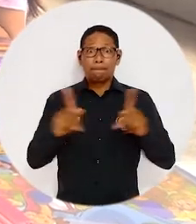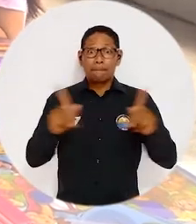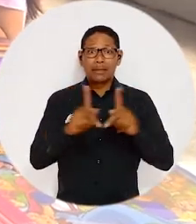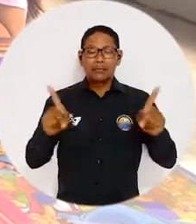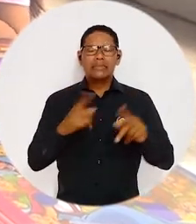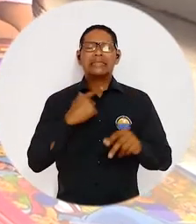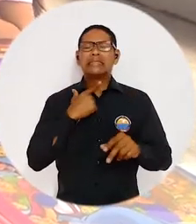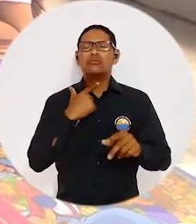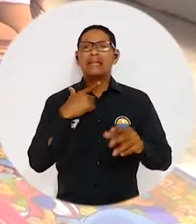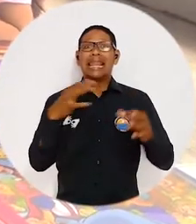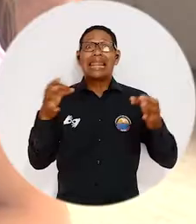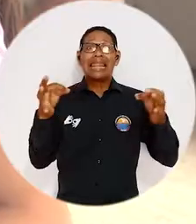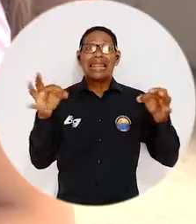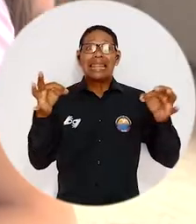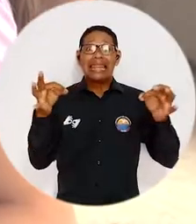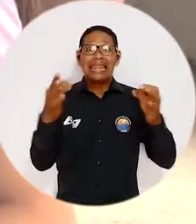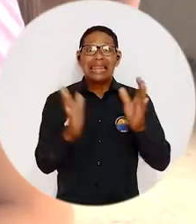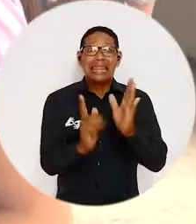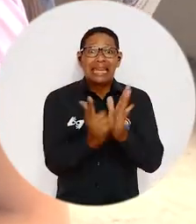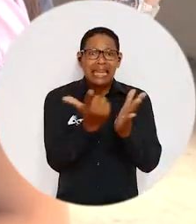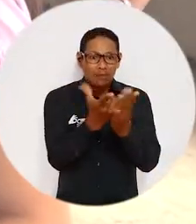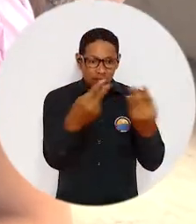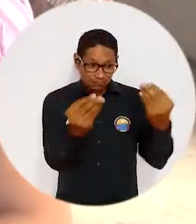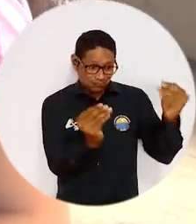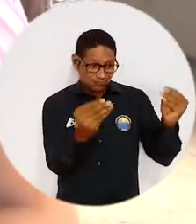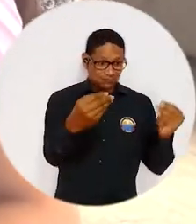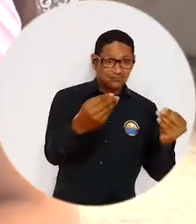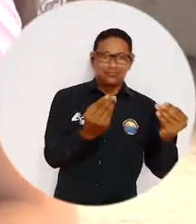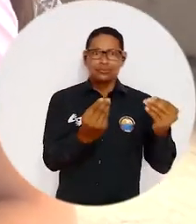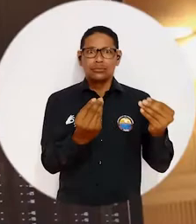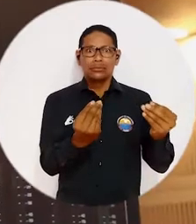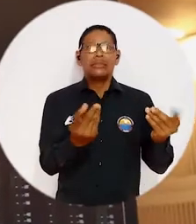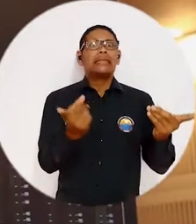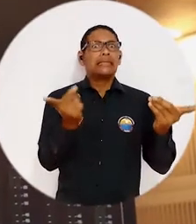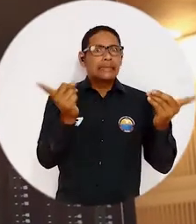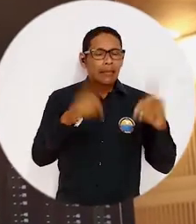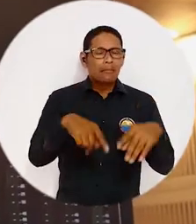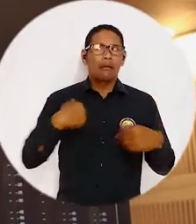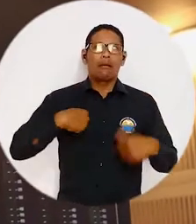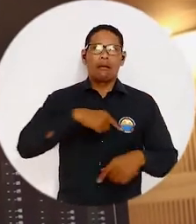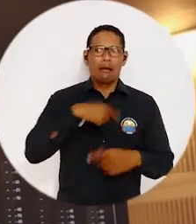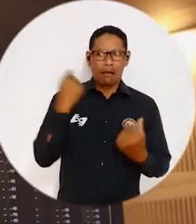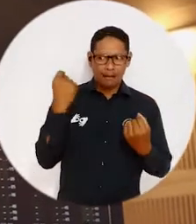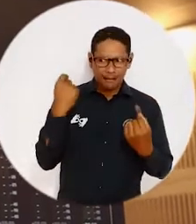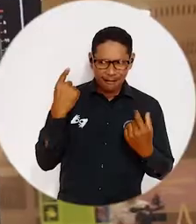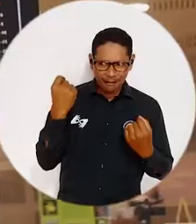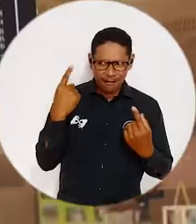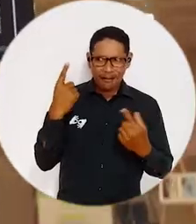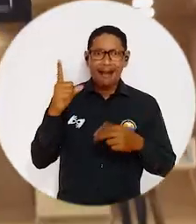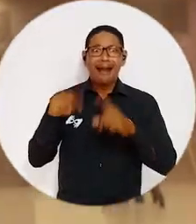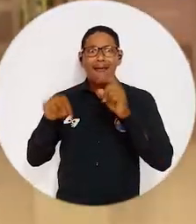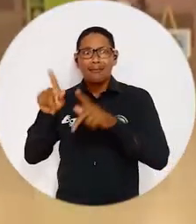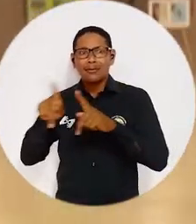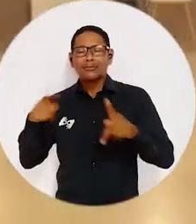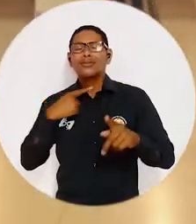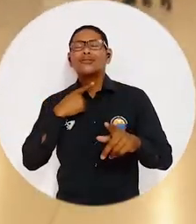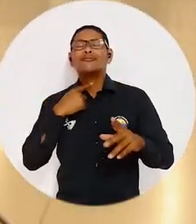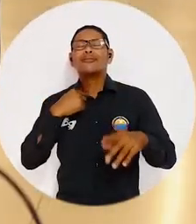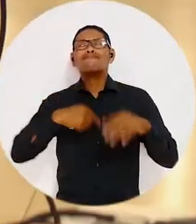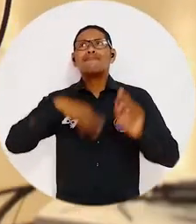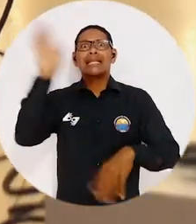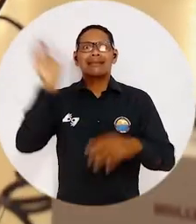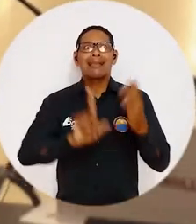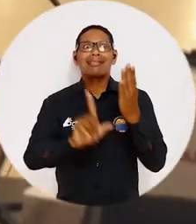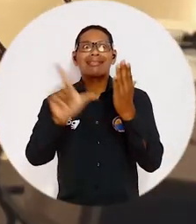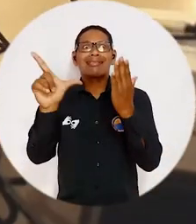solamente es contar con las personas que son amantes de los libros físicos, sino también hemos logrado entender que hay un